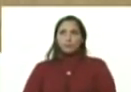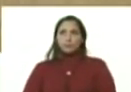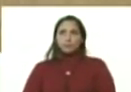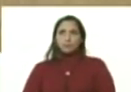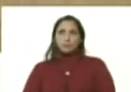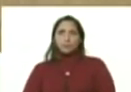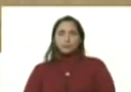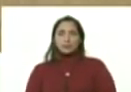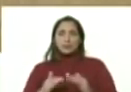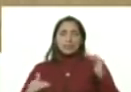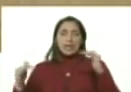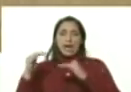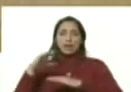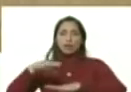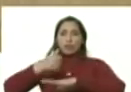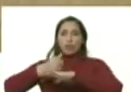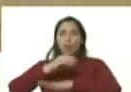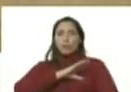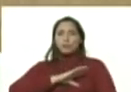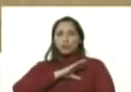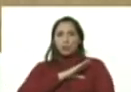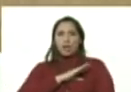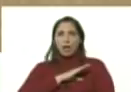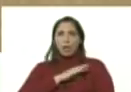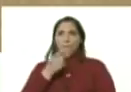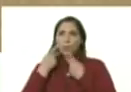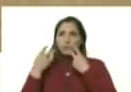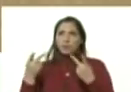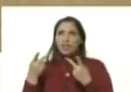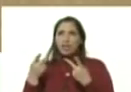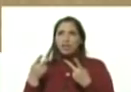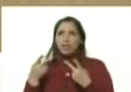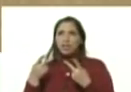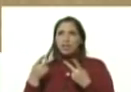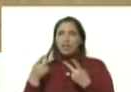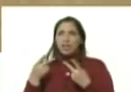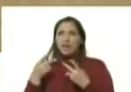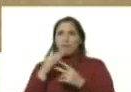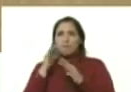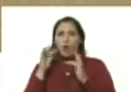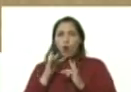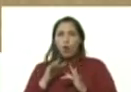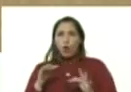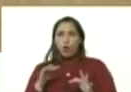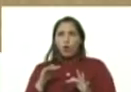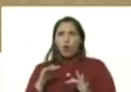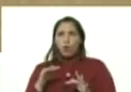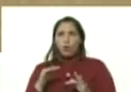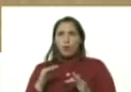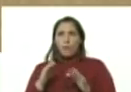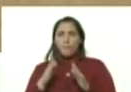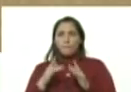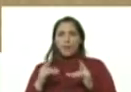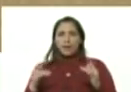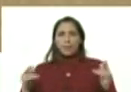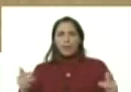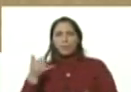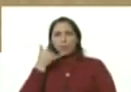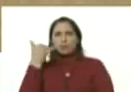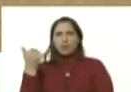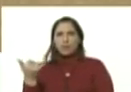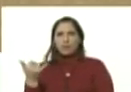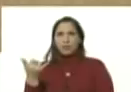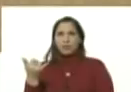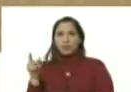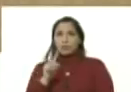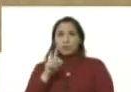el Alto Comisionado anterior publicó eran hechos con una metodología maravillosa, desde Panamá por teléfono. No venían